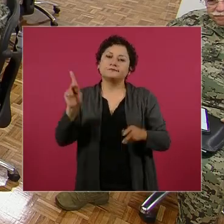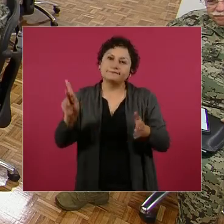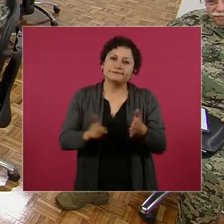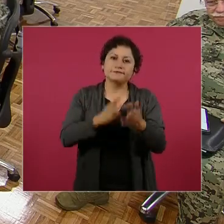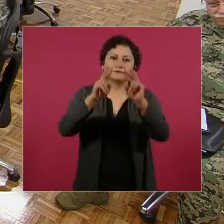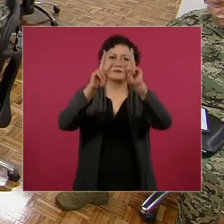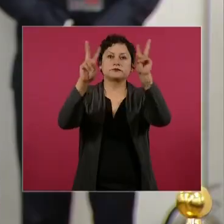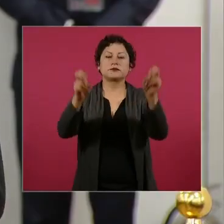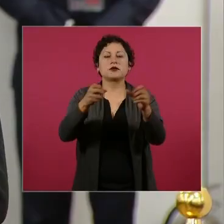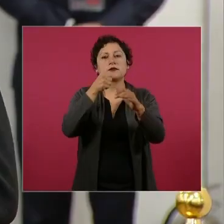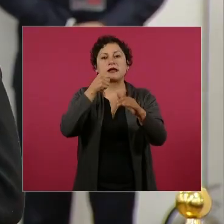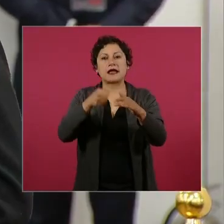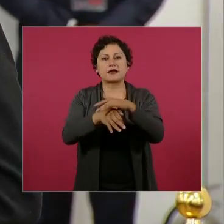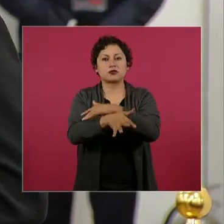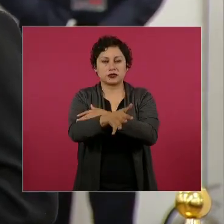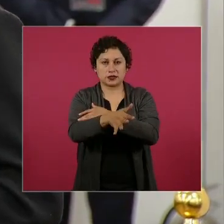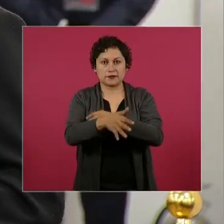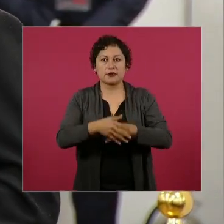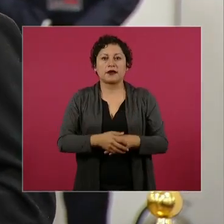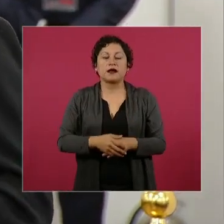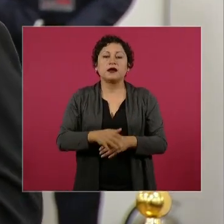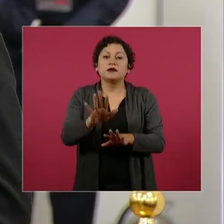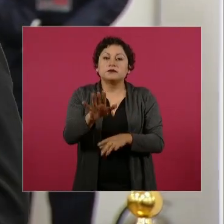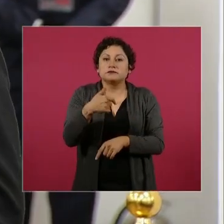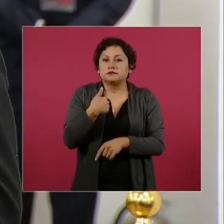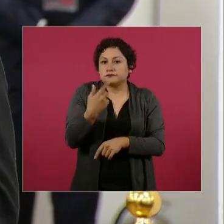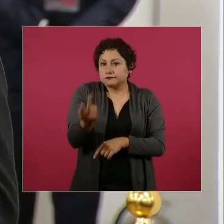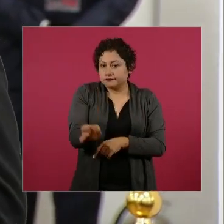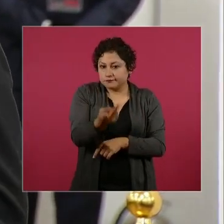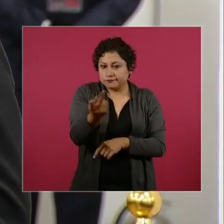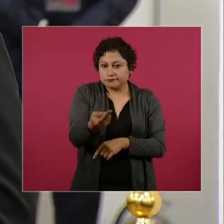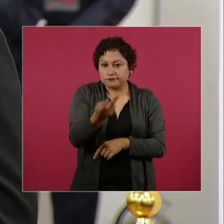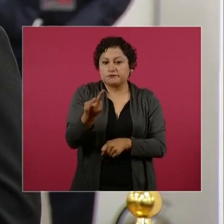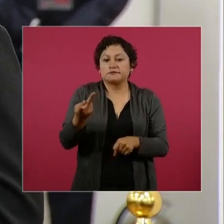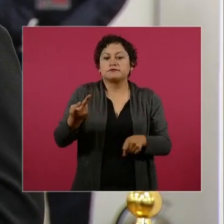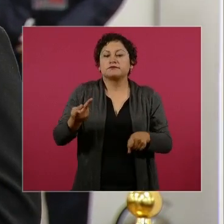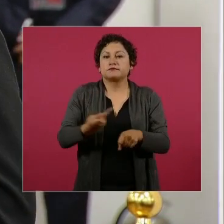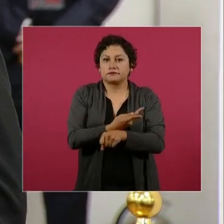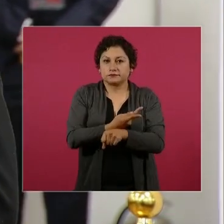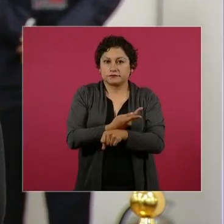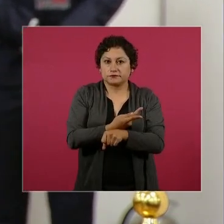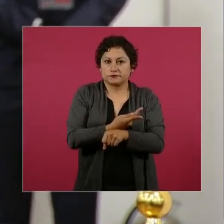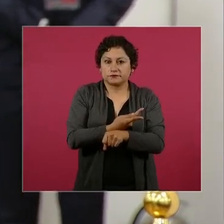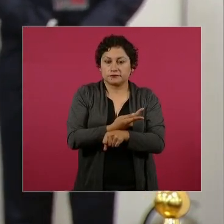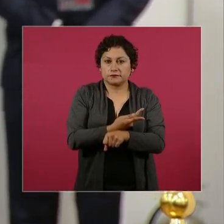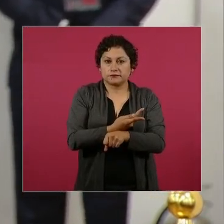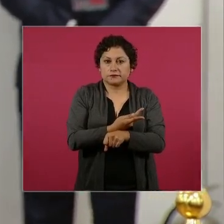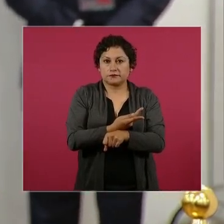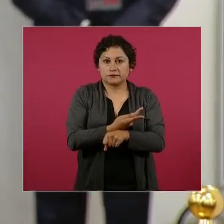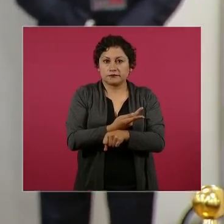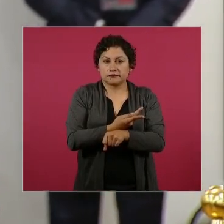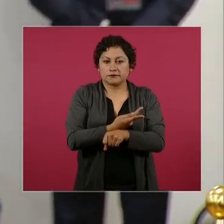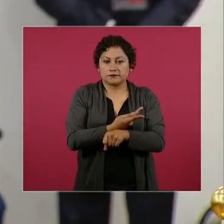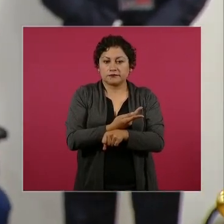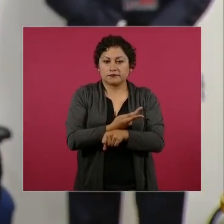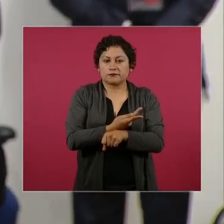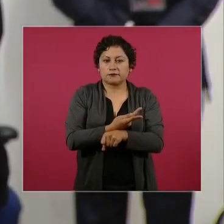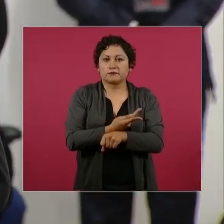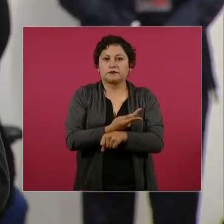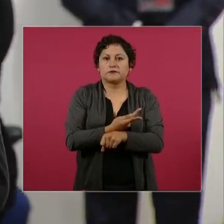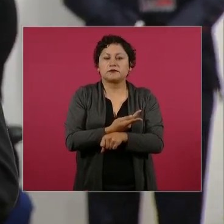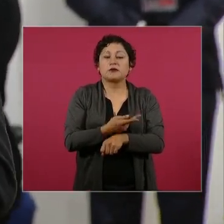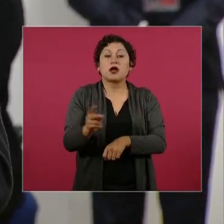preguntarle justamente cómo está, cómo el estatus de la… el proceso de